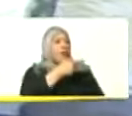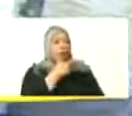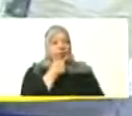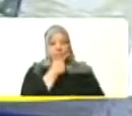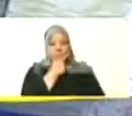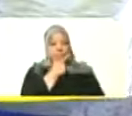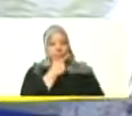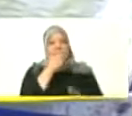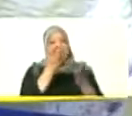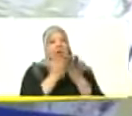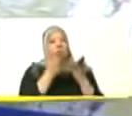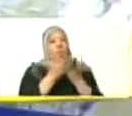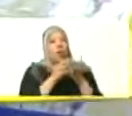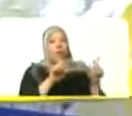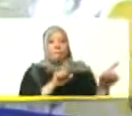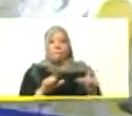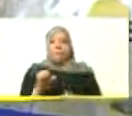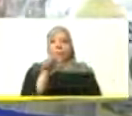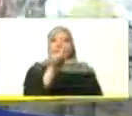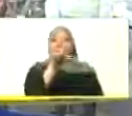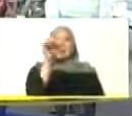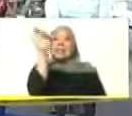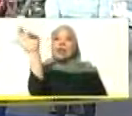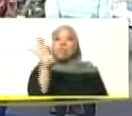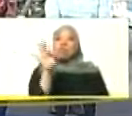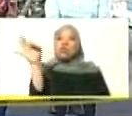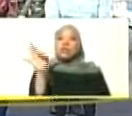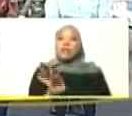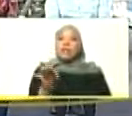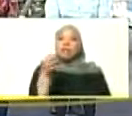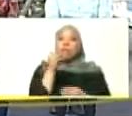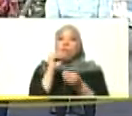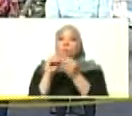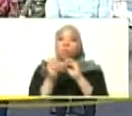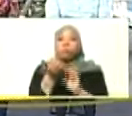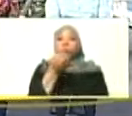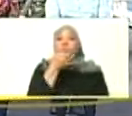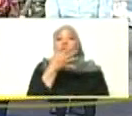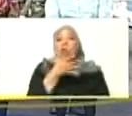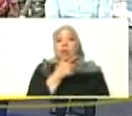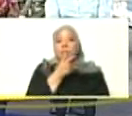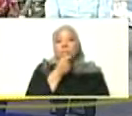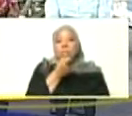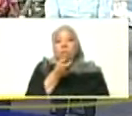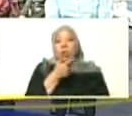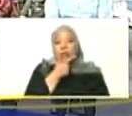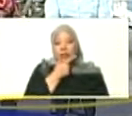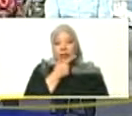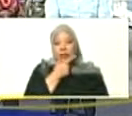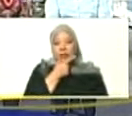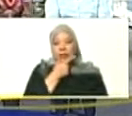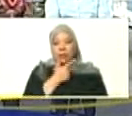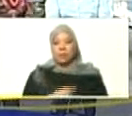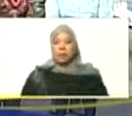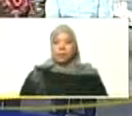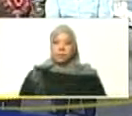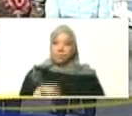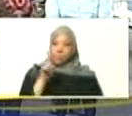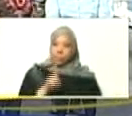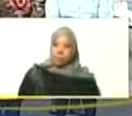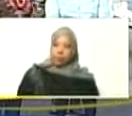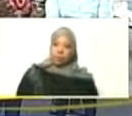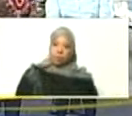todas las escuelas al 100% operativa. Pero es muy importante, mi comandante, aquí además